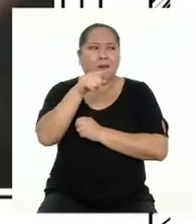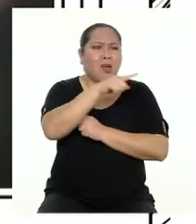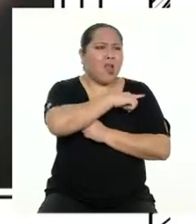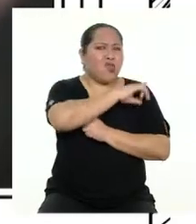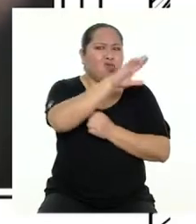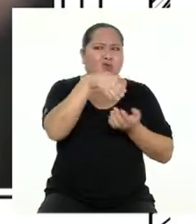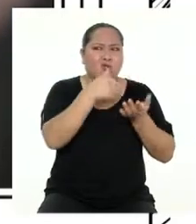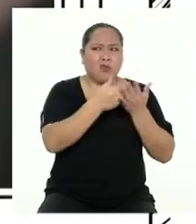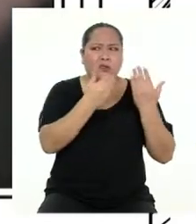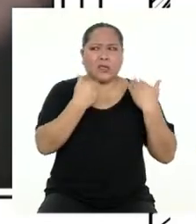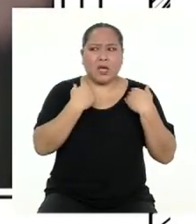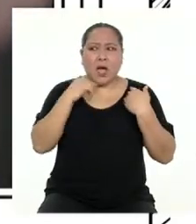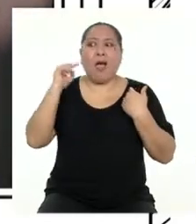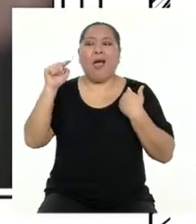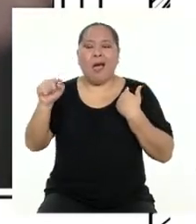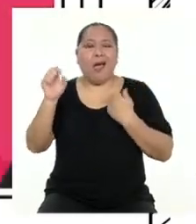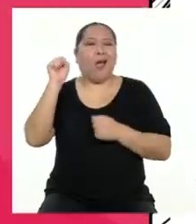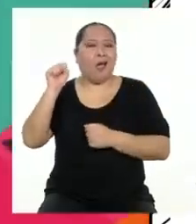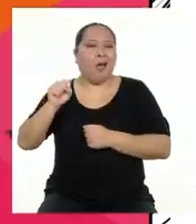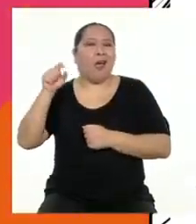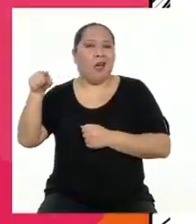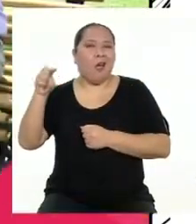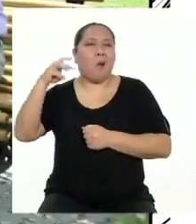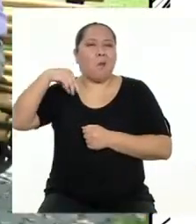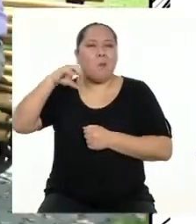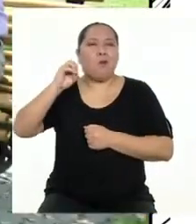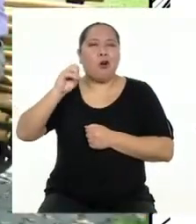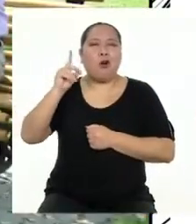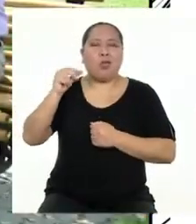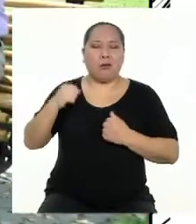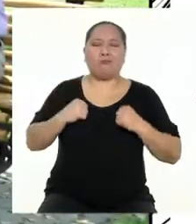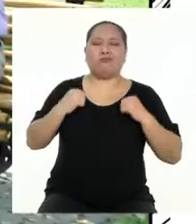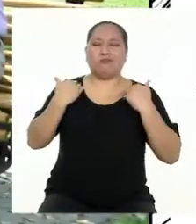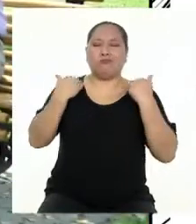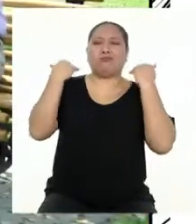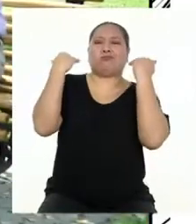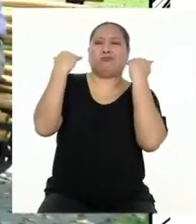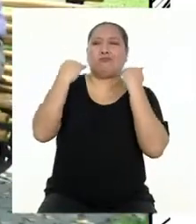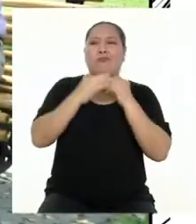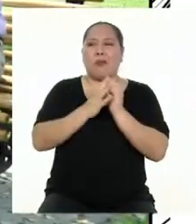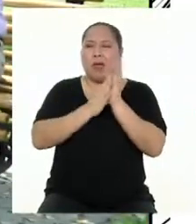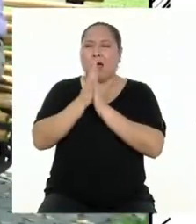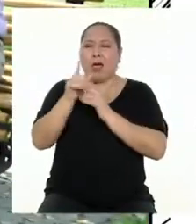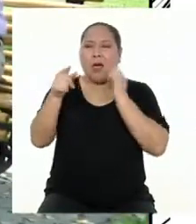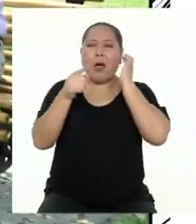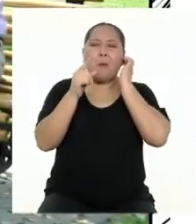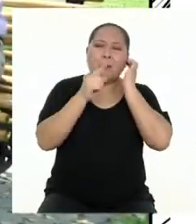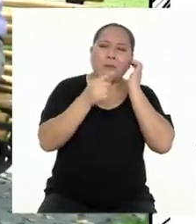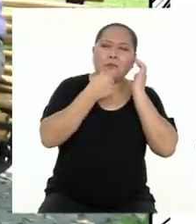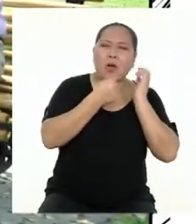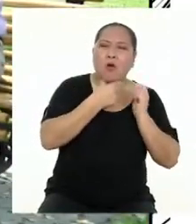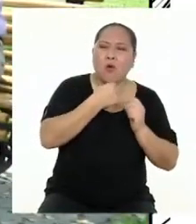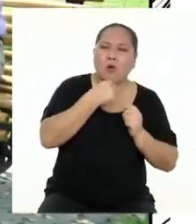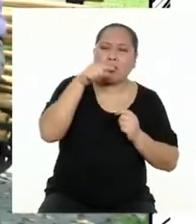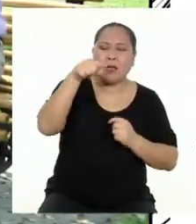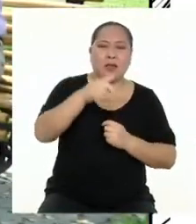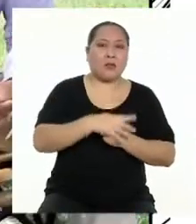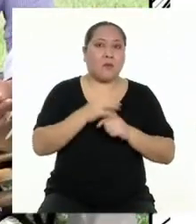están habiendo, por moda, por un tema de estatus, preferencias, pero deja de ser aquello que